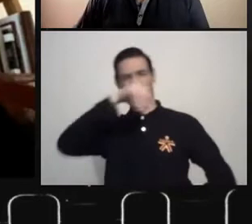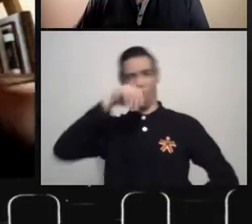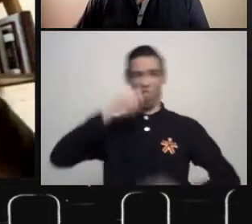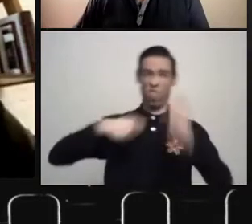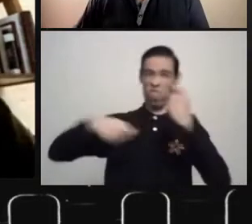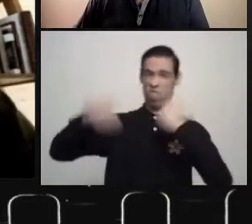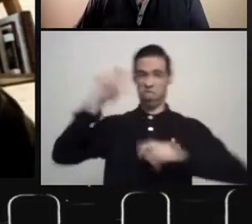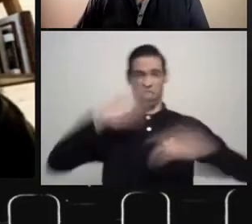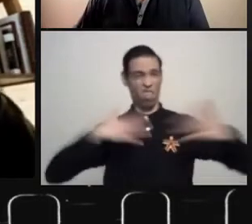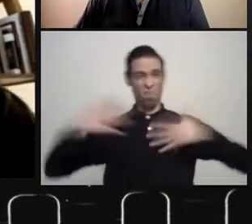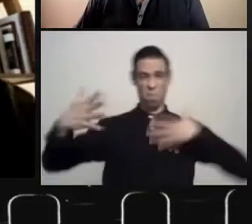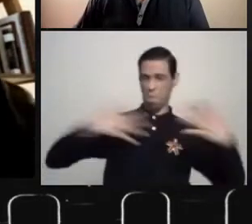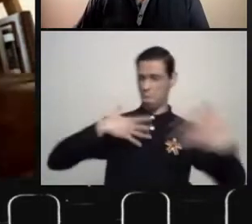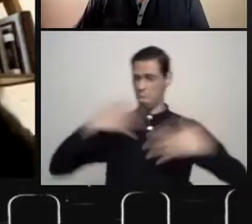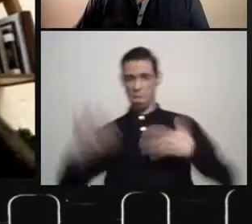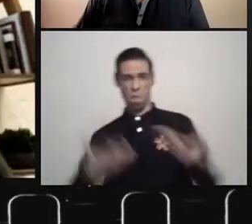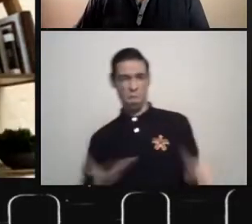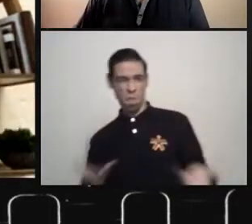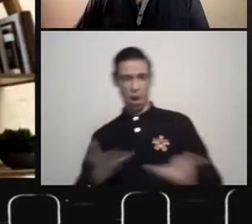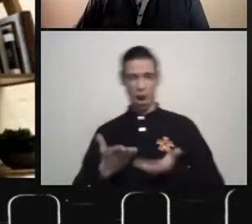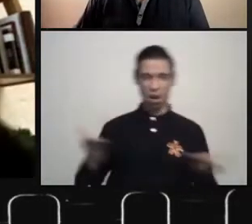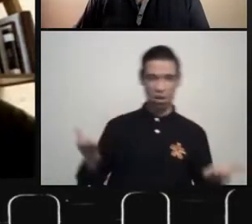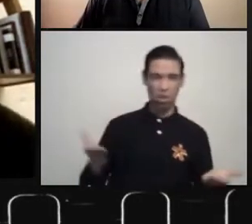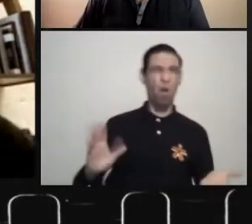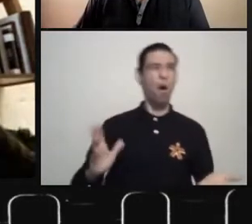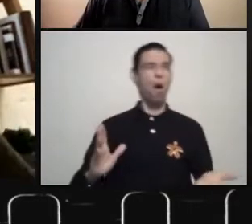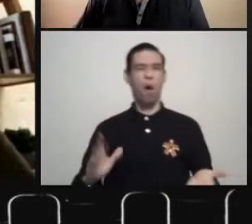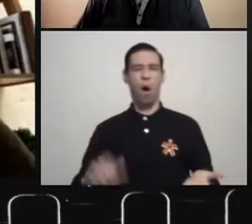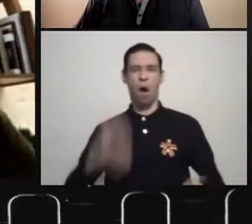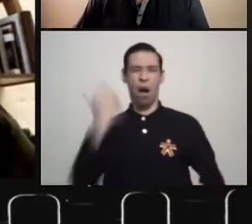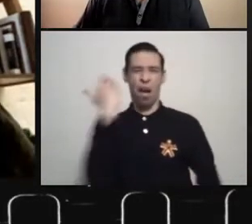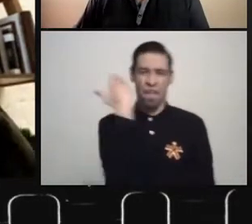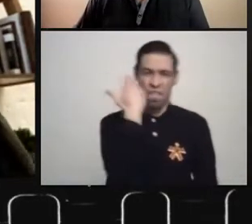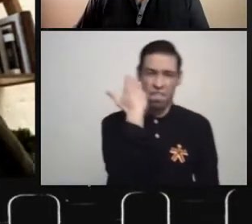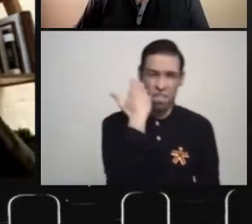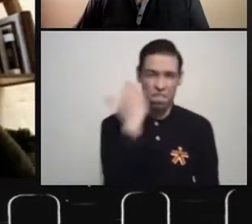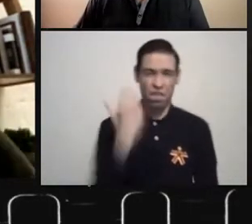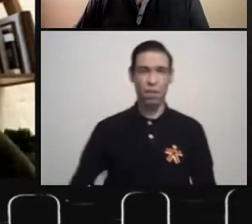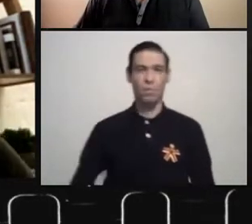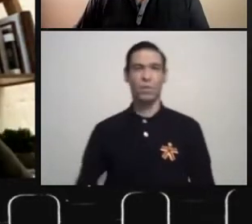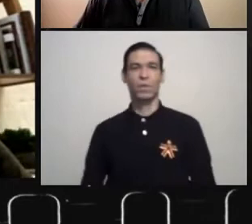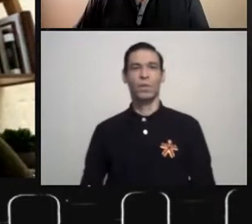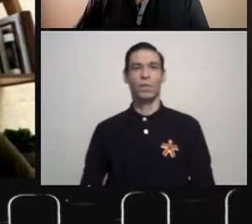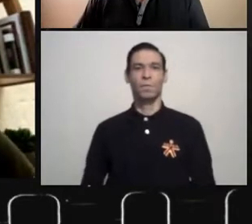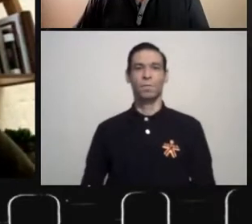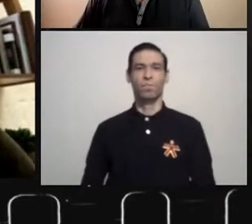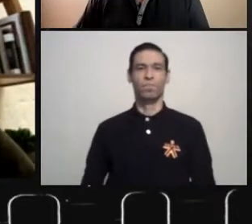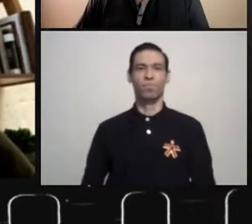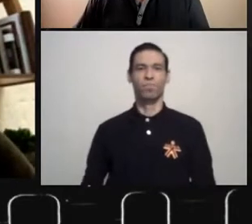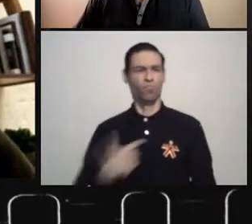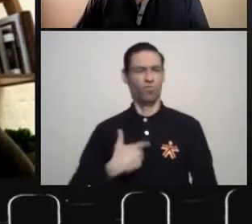de mafiosos con problemas de salud, yo mucho más gordo,